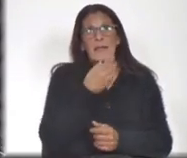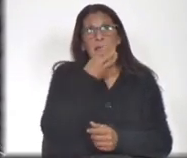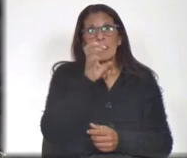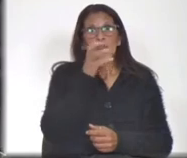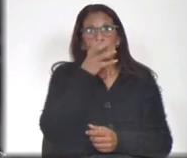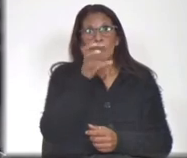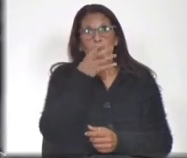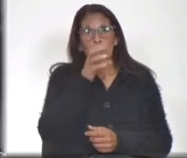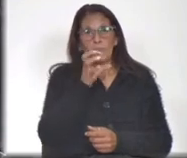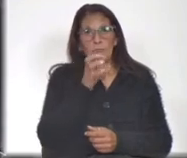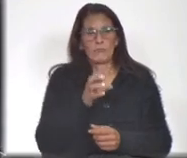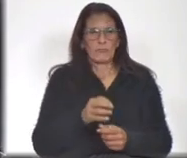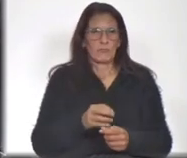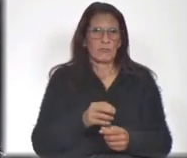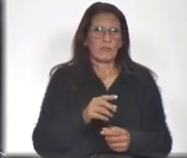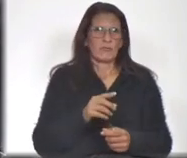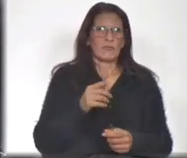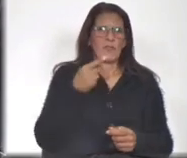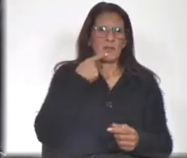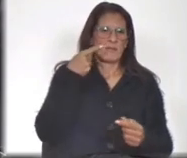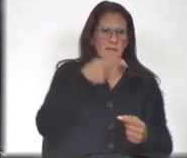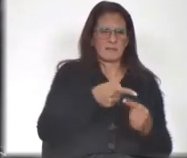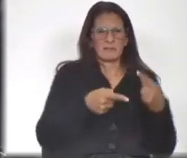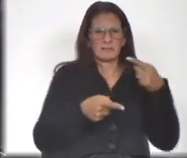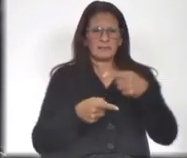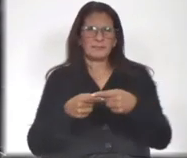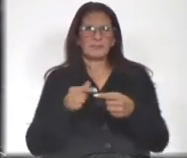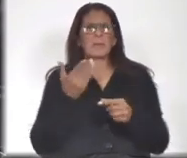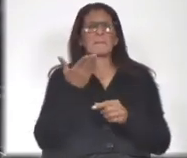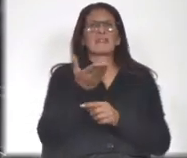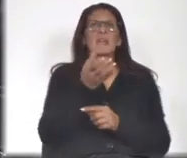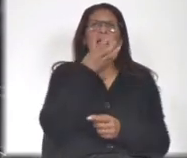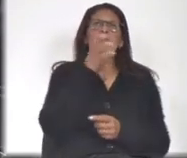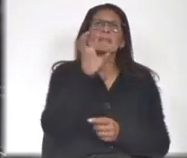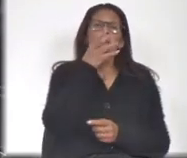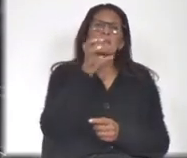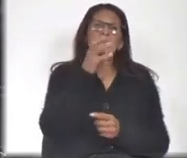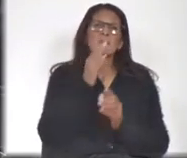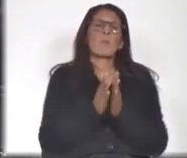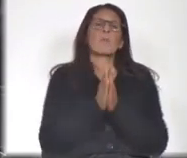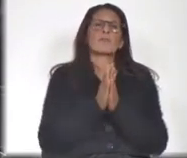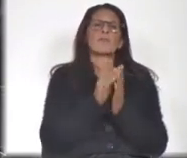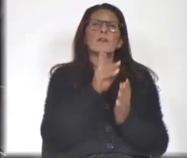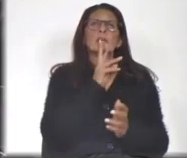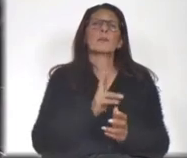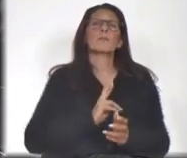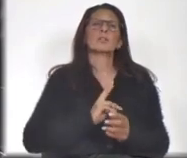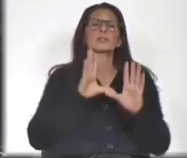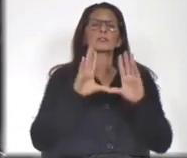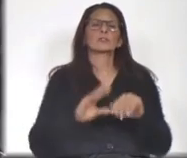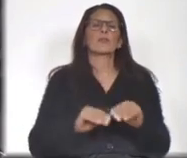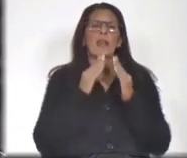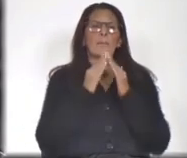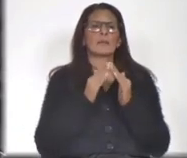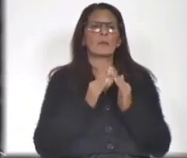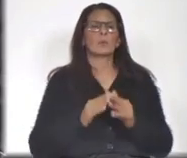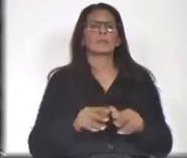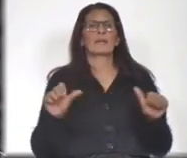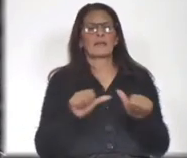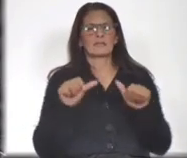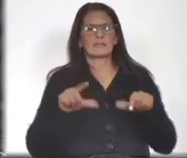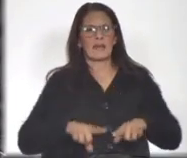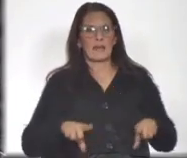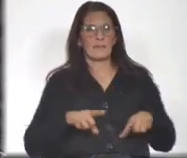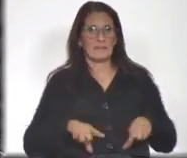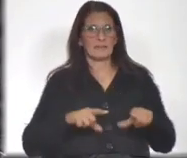gritos, atribución de intenciones, gritos pidiendo a gritos que se le contestaran las preguntas que se le hacía al ministro en